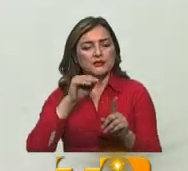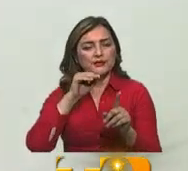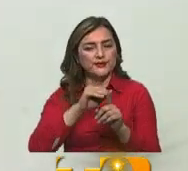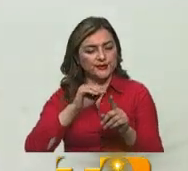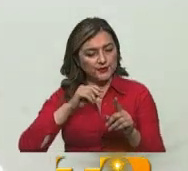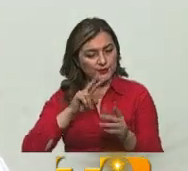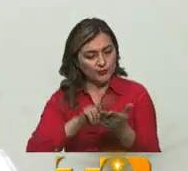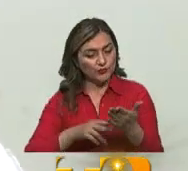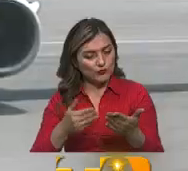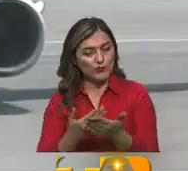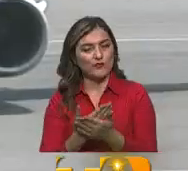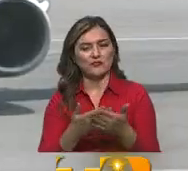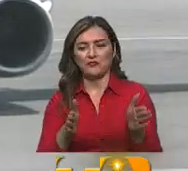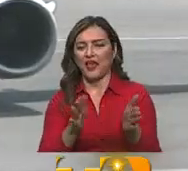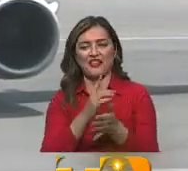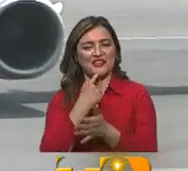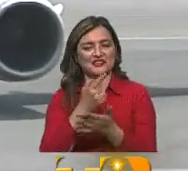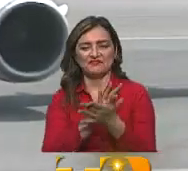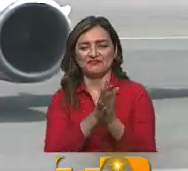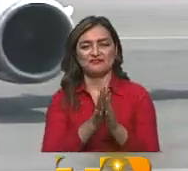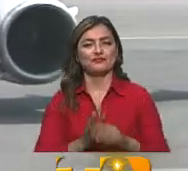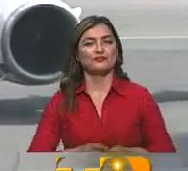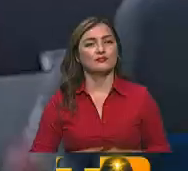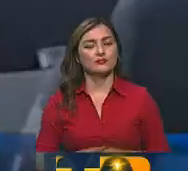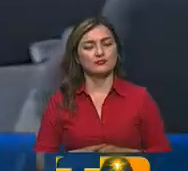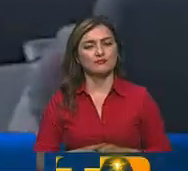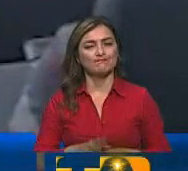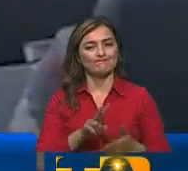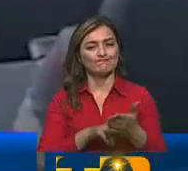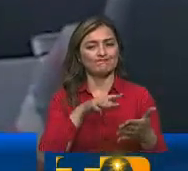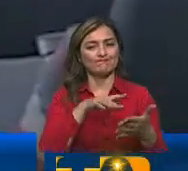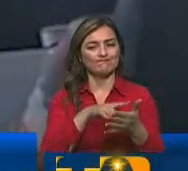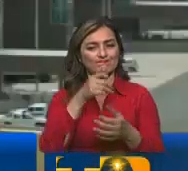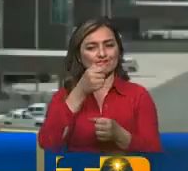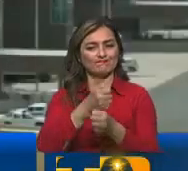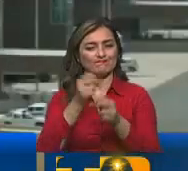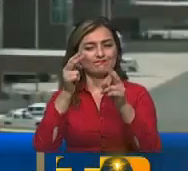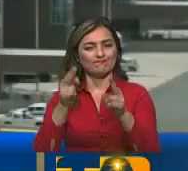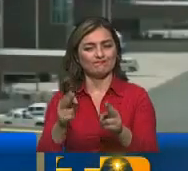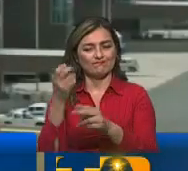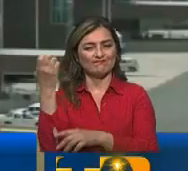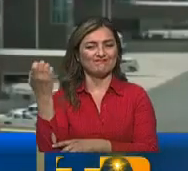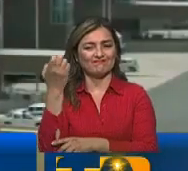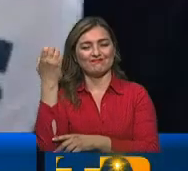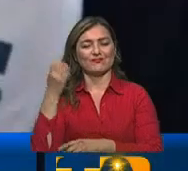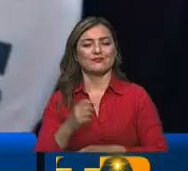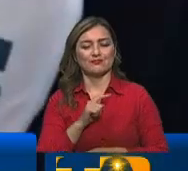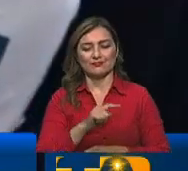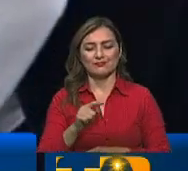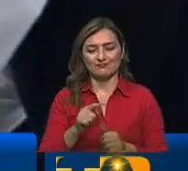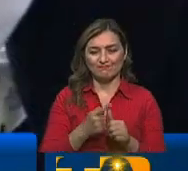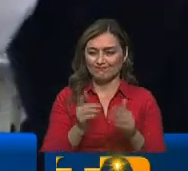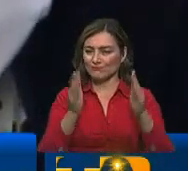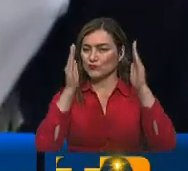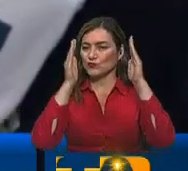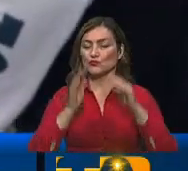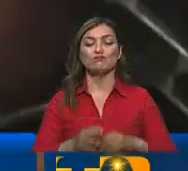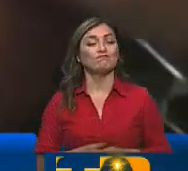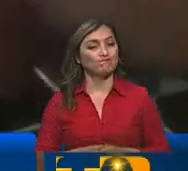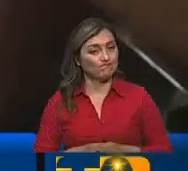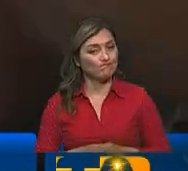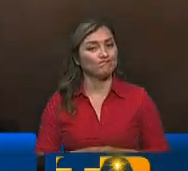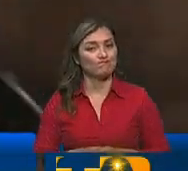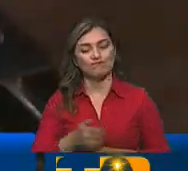la renovación de la visa está abierto. En lo que respecta a visas de estudiantes, trabajo, humanitarias de emergencia, son priorizadas y